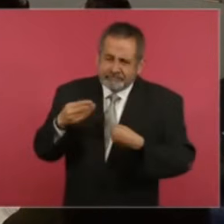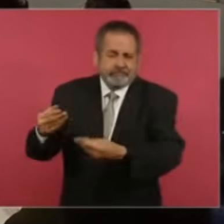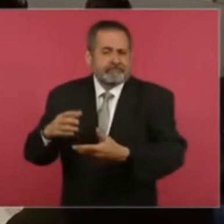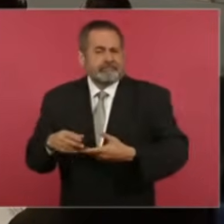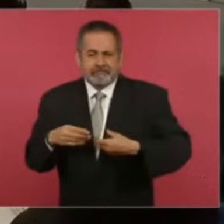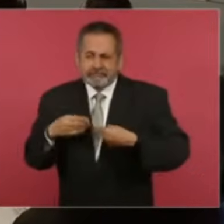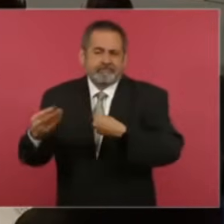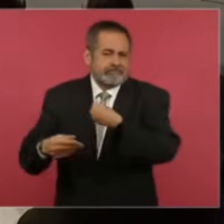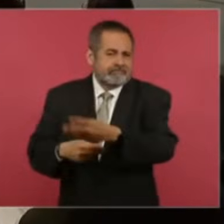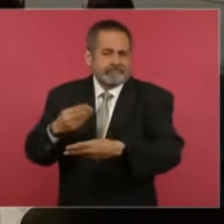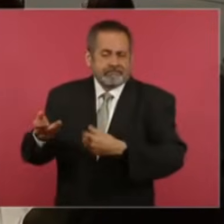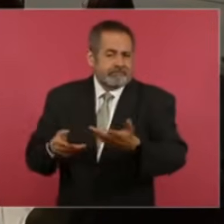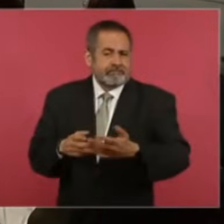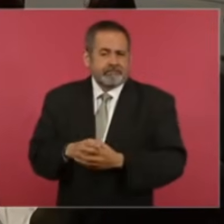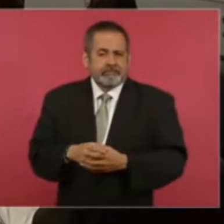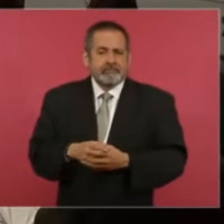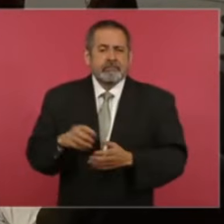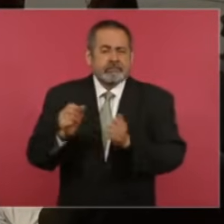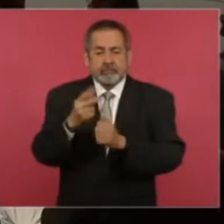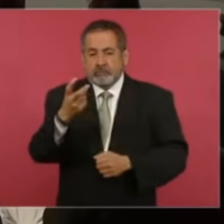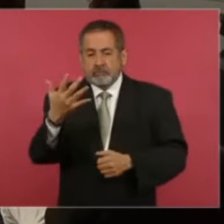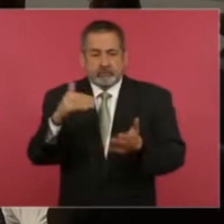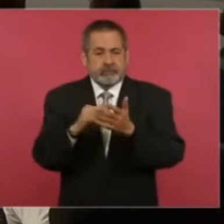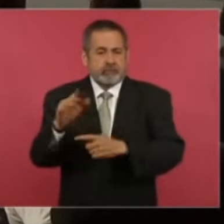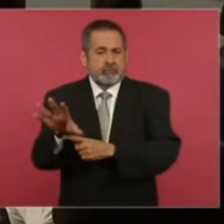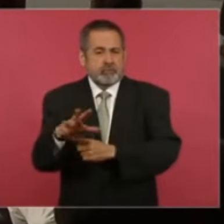250 mil ventiladores.